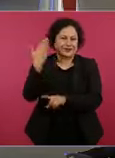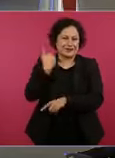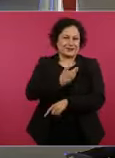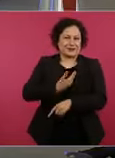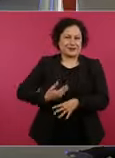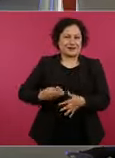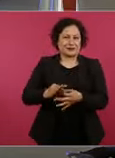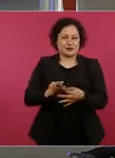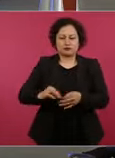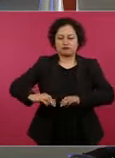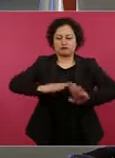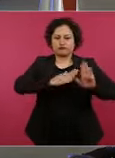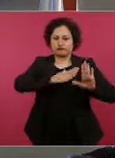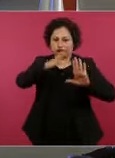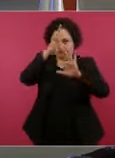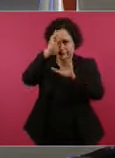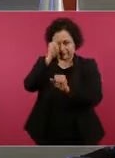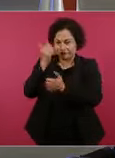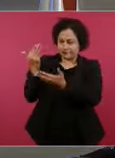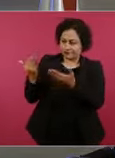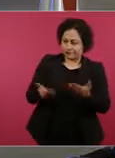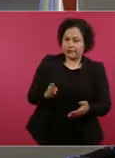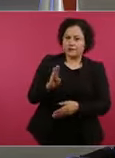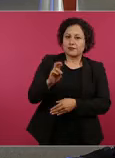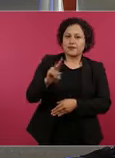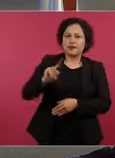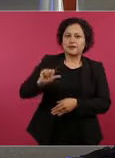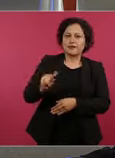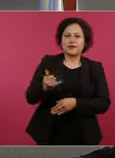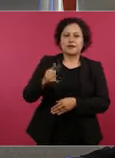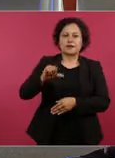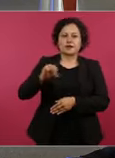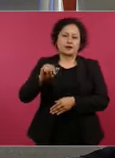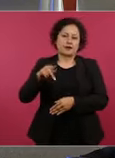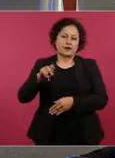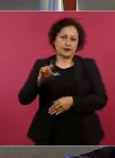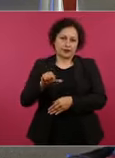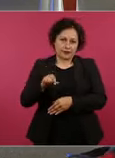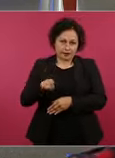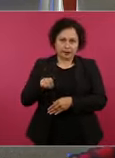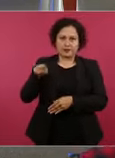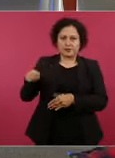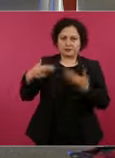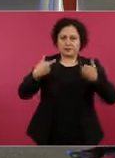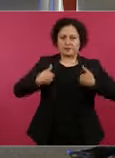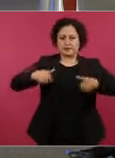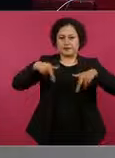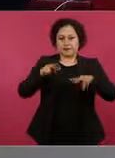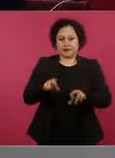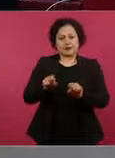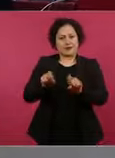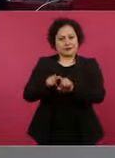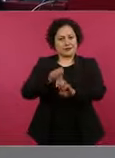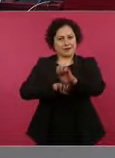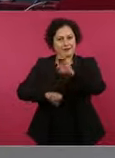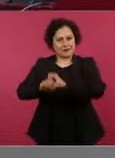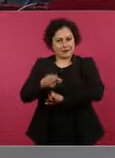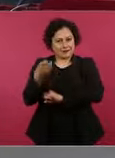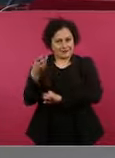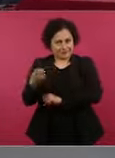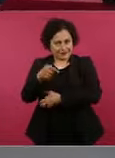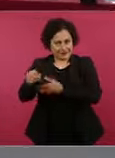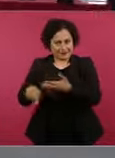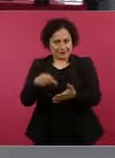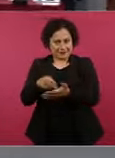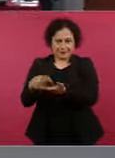a Brenda Jacqueline Guerra Durán, representante de esa estación de servicio, franquicia Valero, directora de administración, que